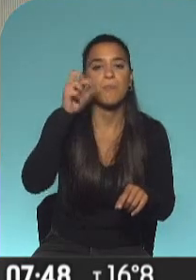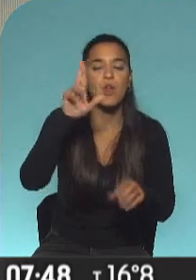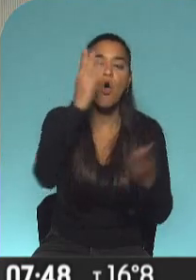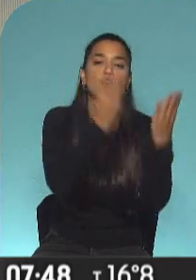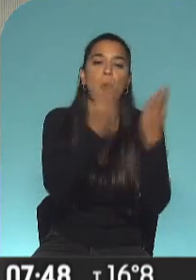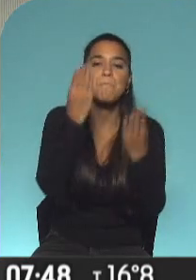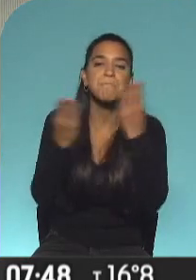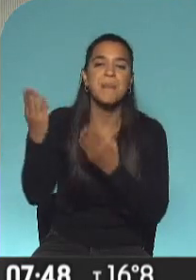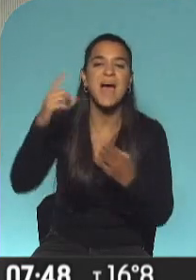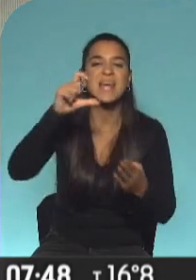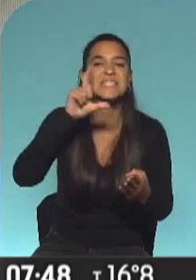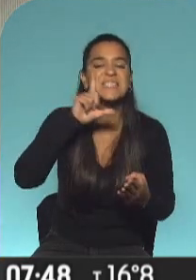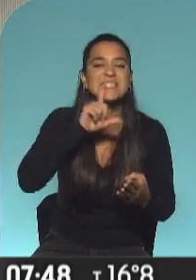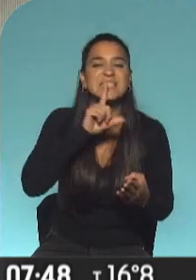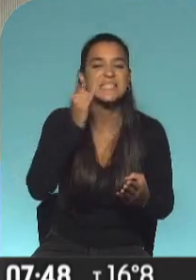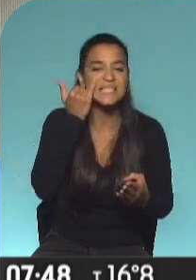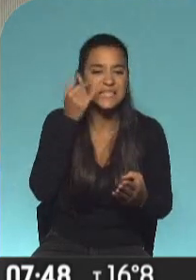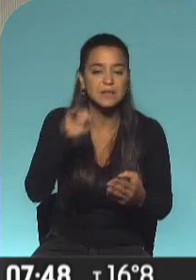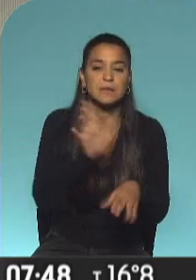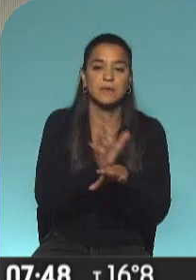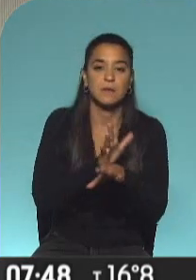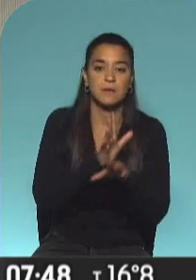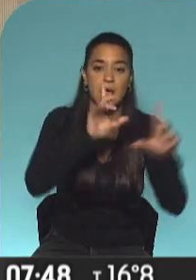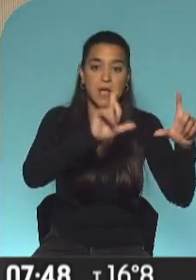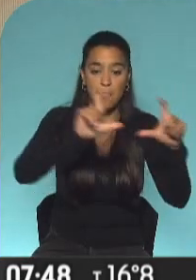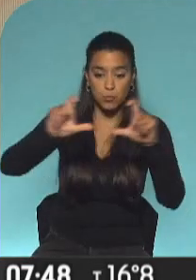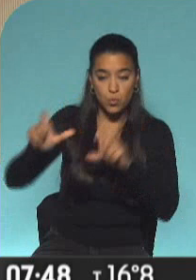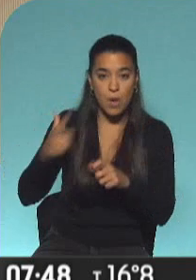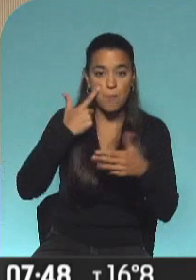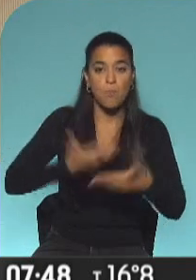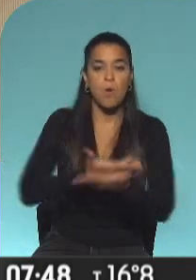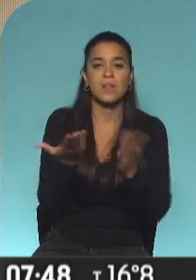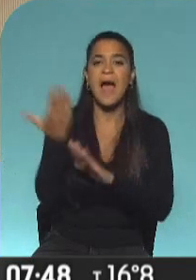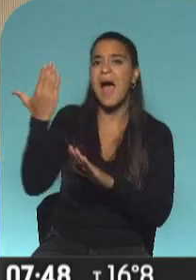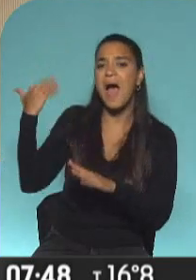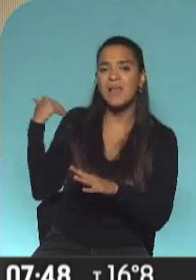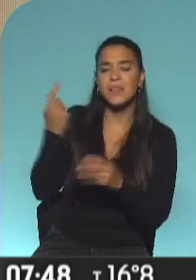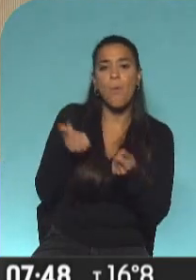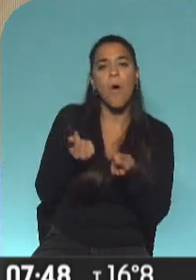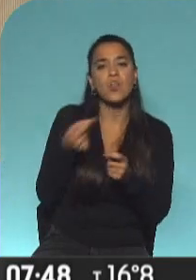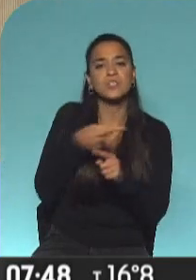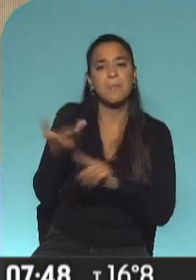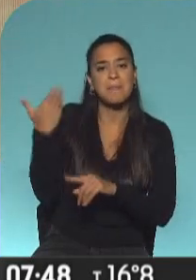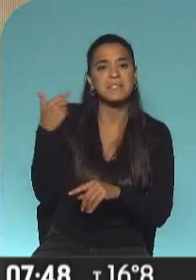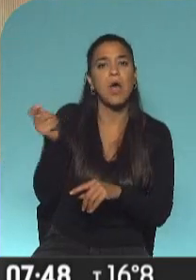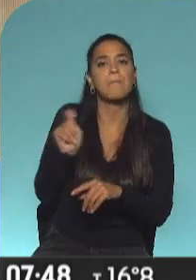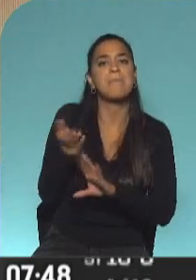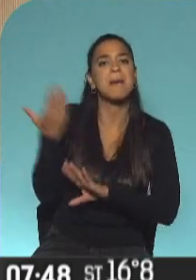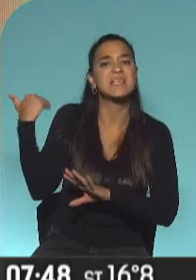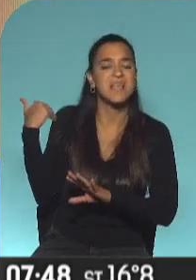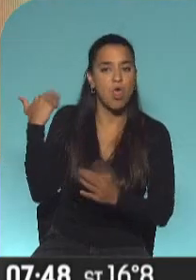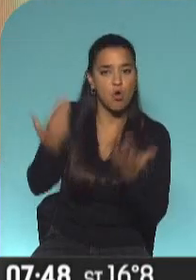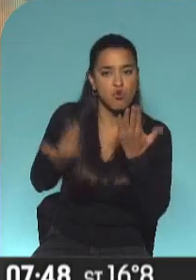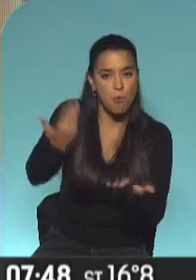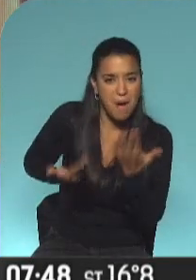son sitios de personas que lo que hacen es juntar capturas y mostrarte cuánto valía la semana pasada, el mes pasado, para que uno